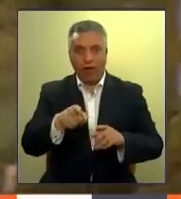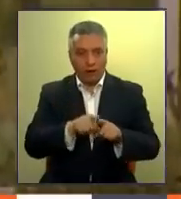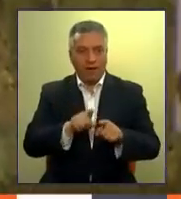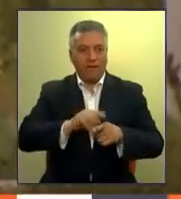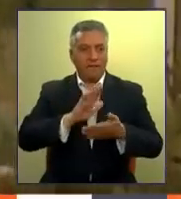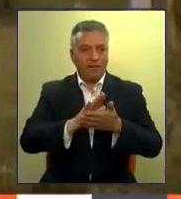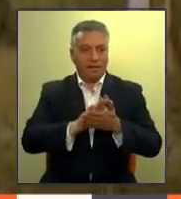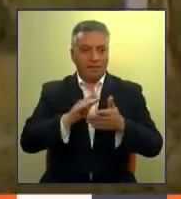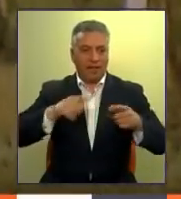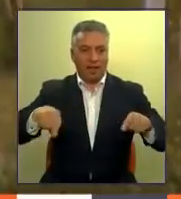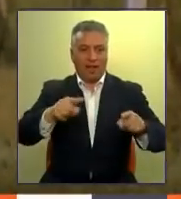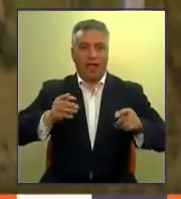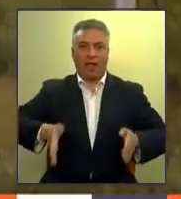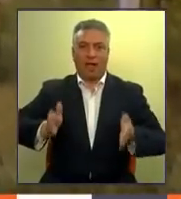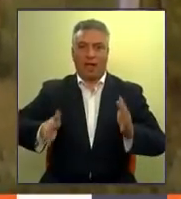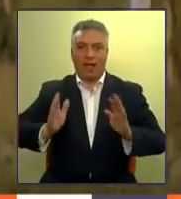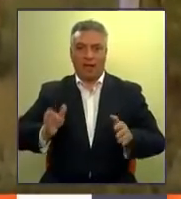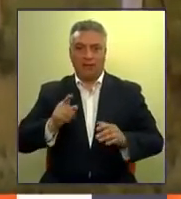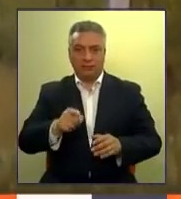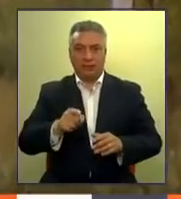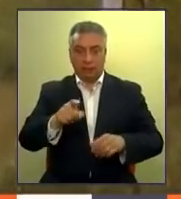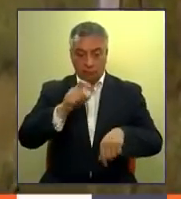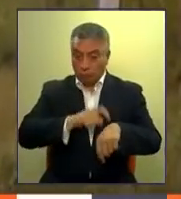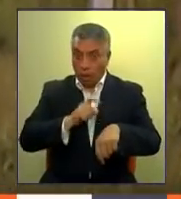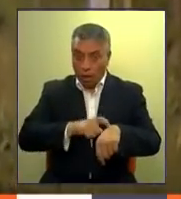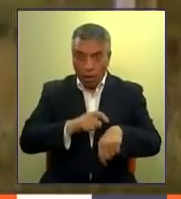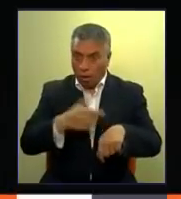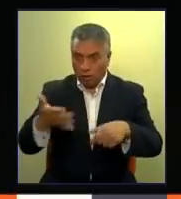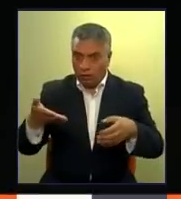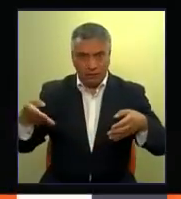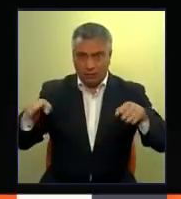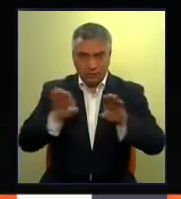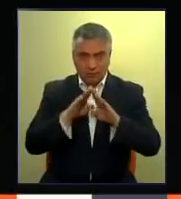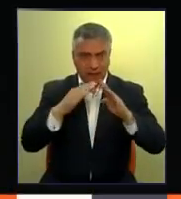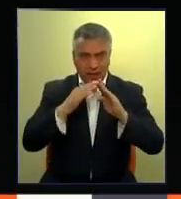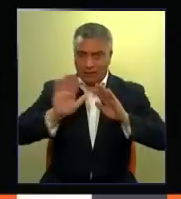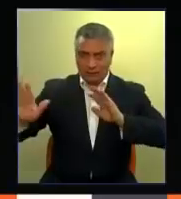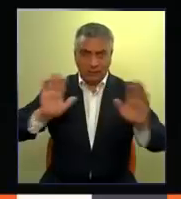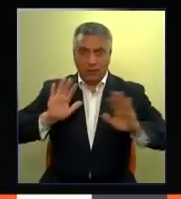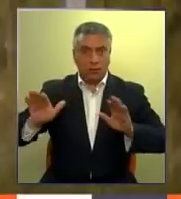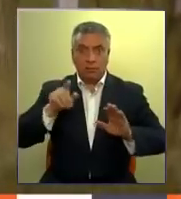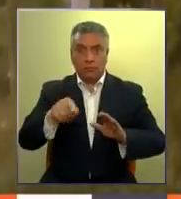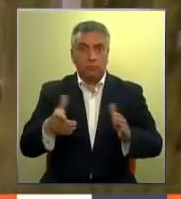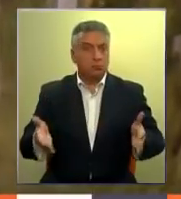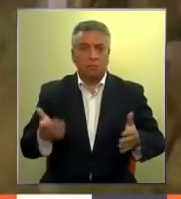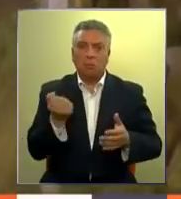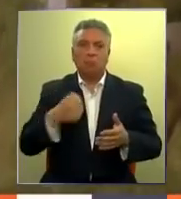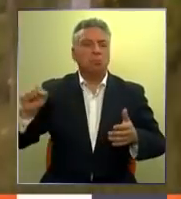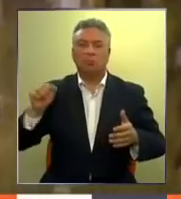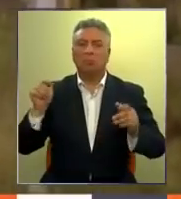clandestino en esa calle durante toques de queda tiene una comuna aún en cuarentena